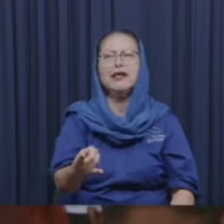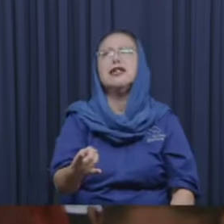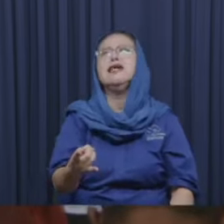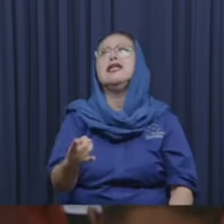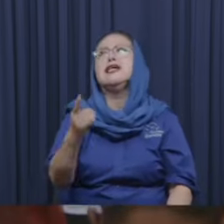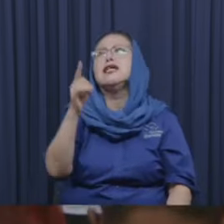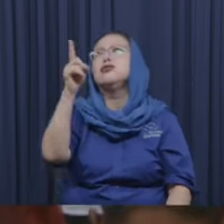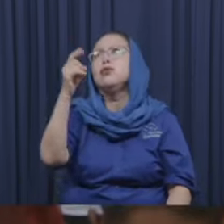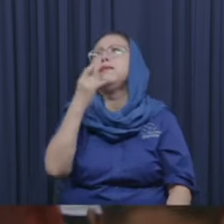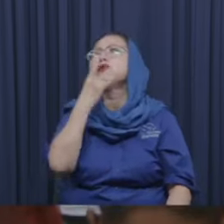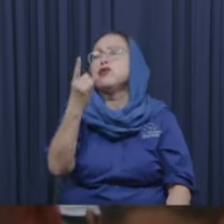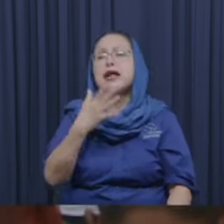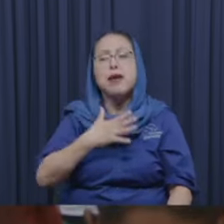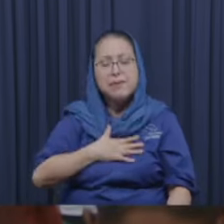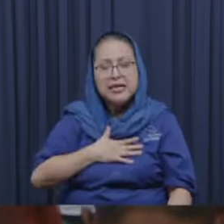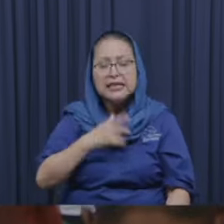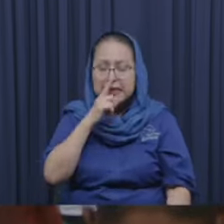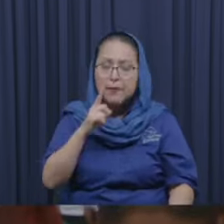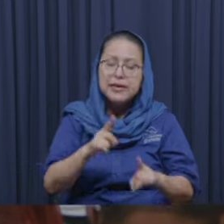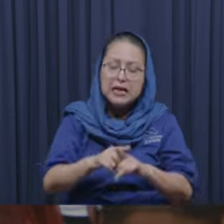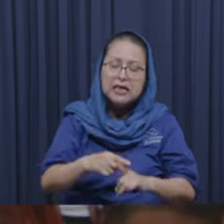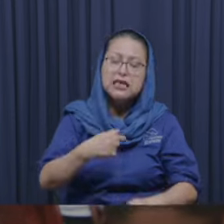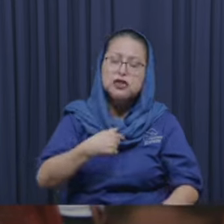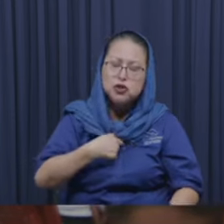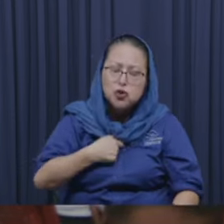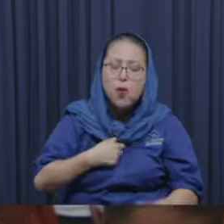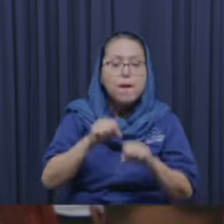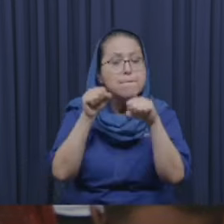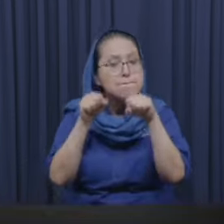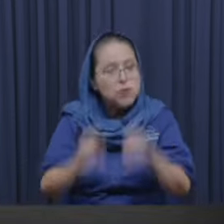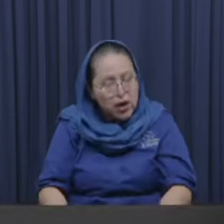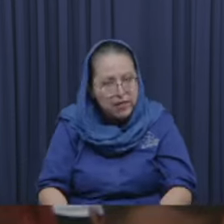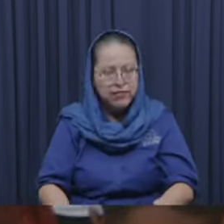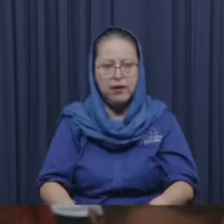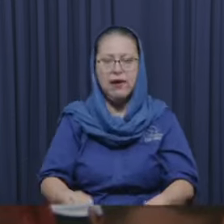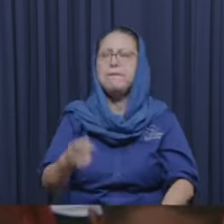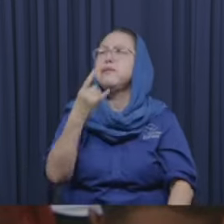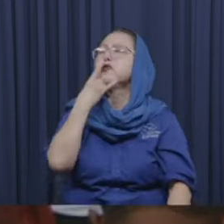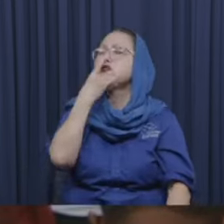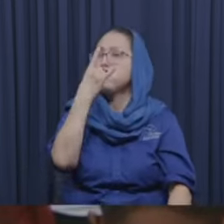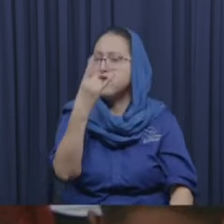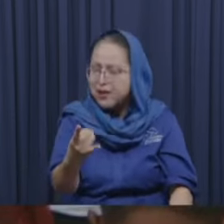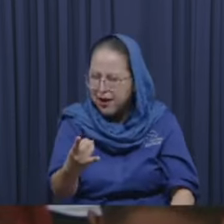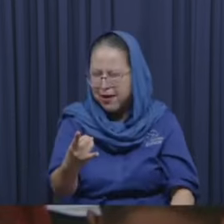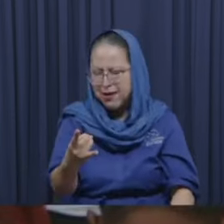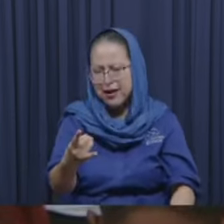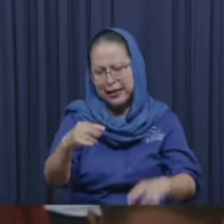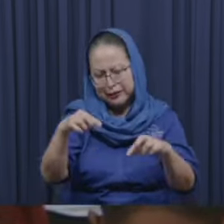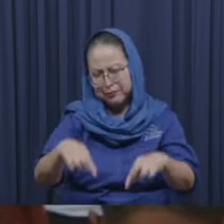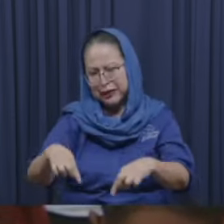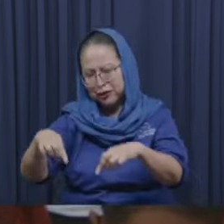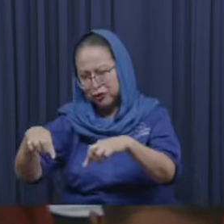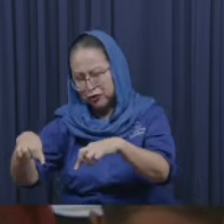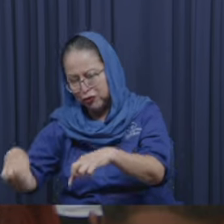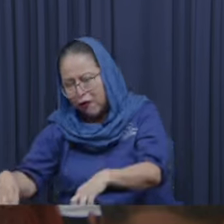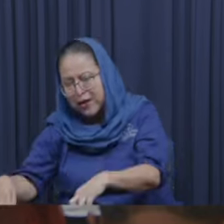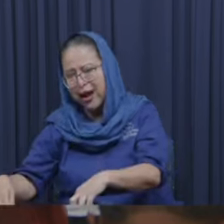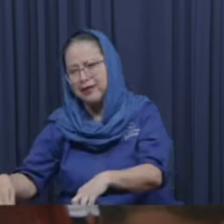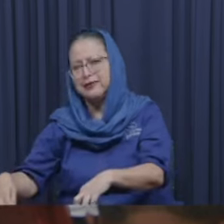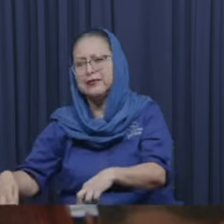perdones así te pedimos que nos des la capacidad de perdonar a los que nos ofenden a los que nos